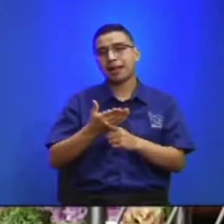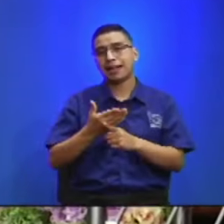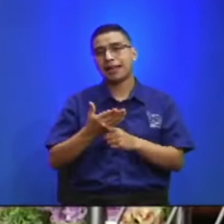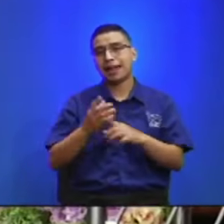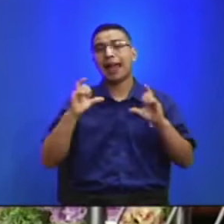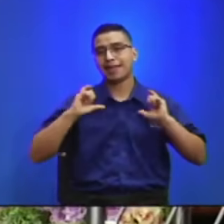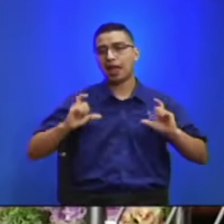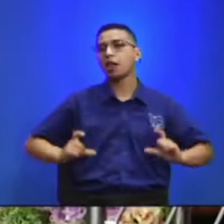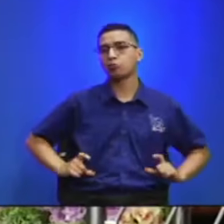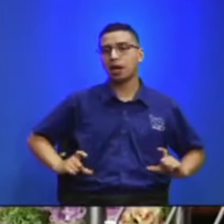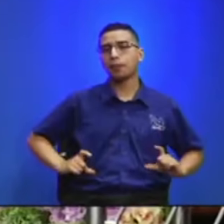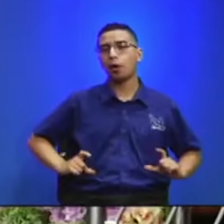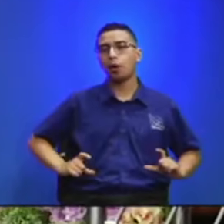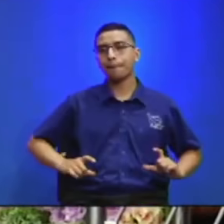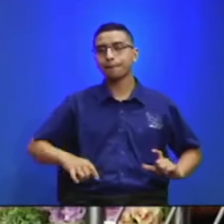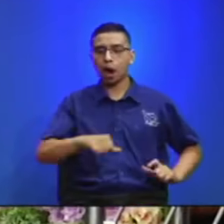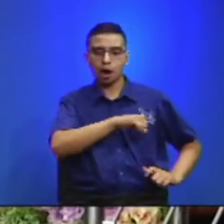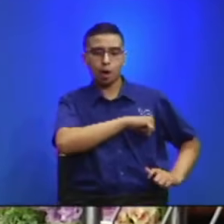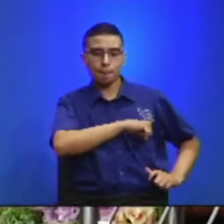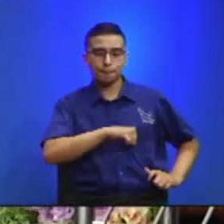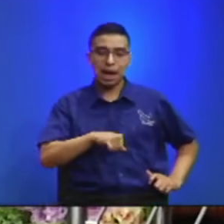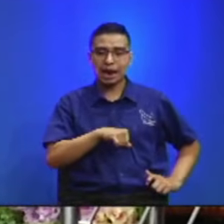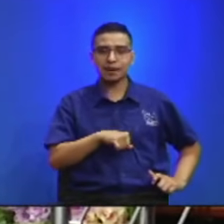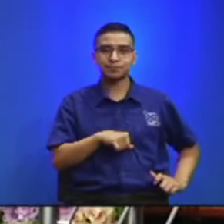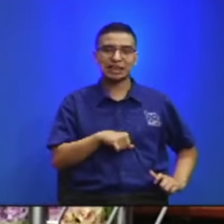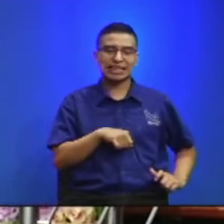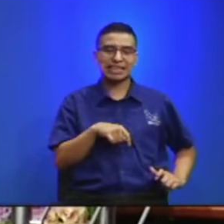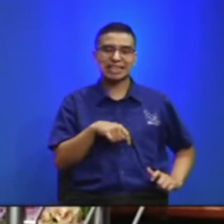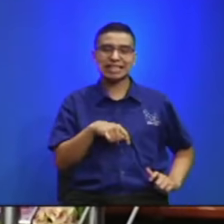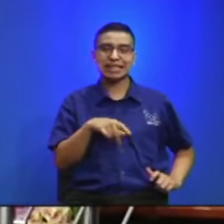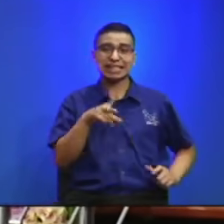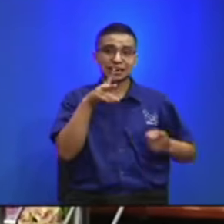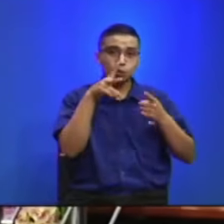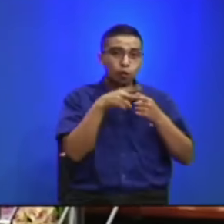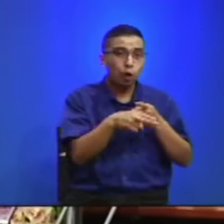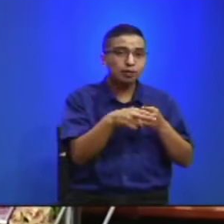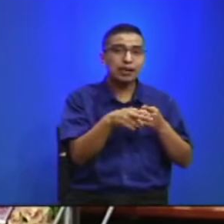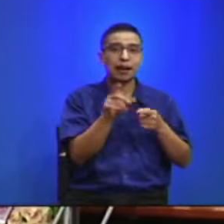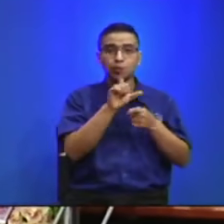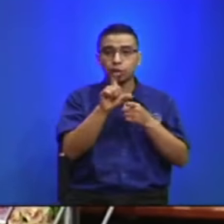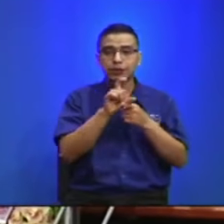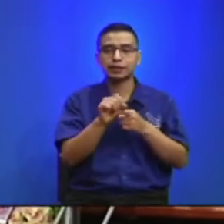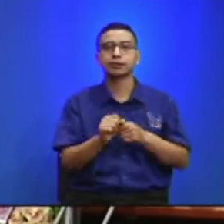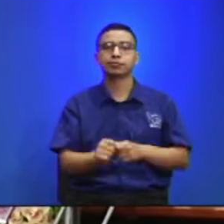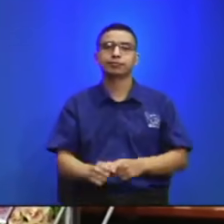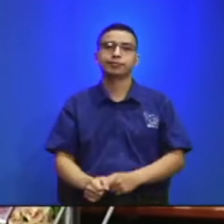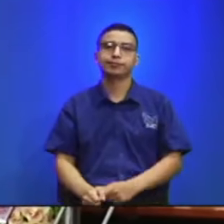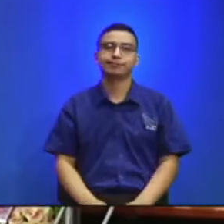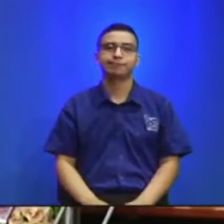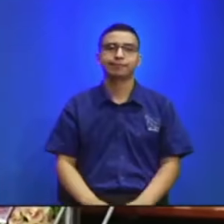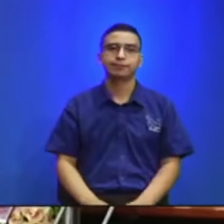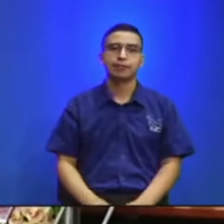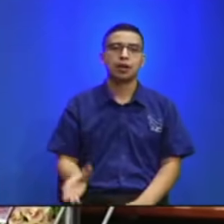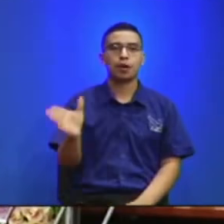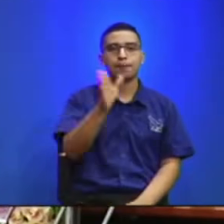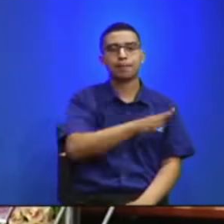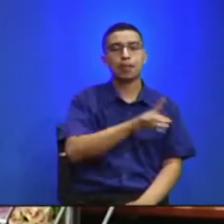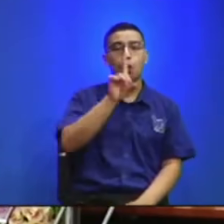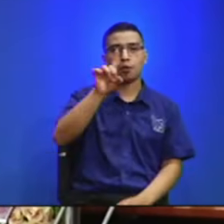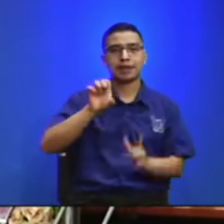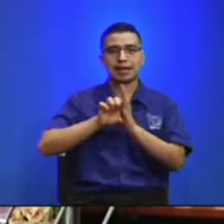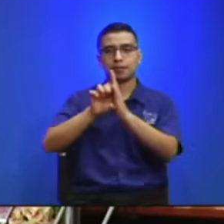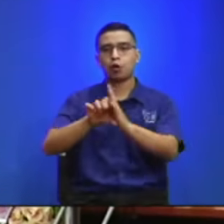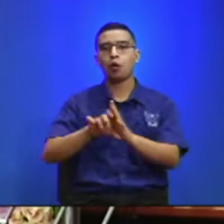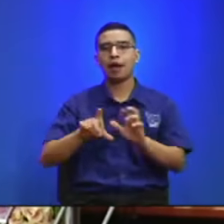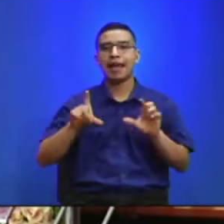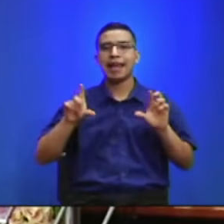generalmente cuando hablan de cáncer y dicen que no ahora eso ya ya se esparció por todos lados